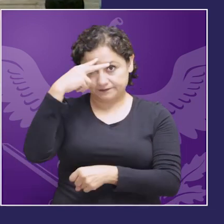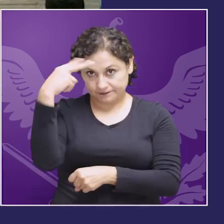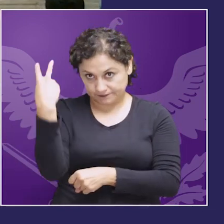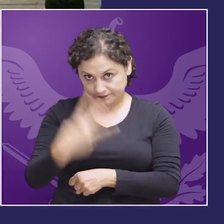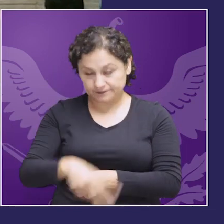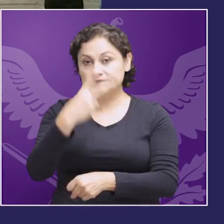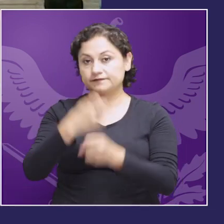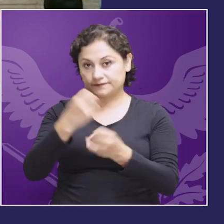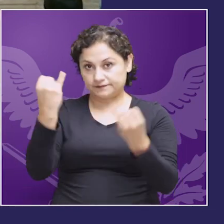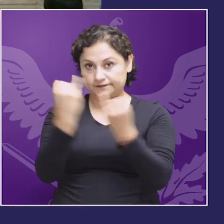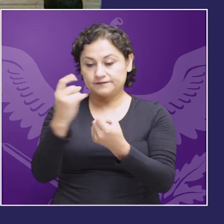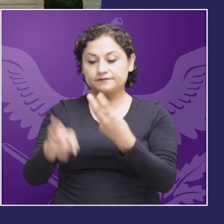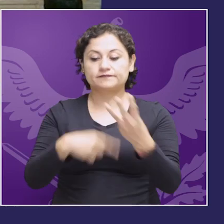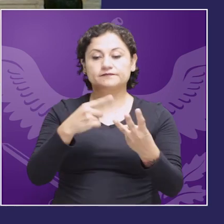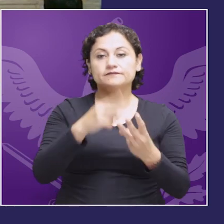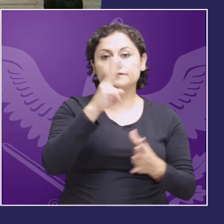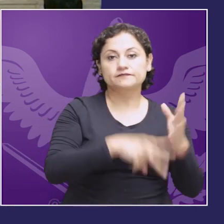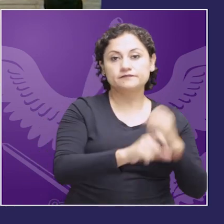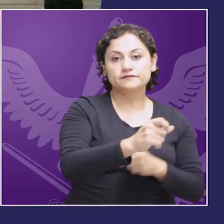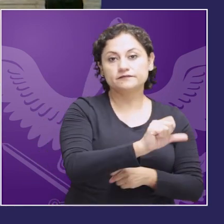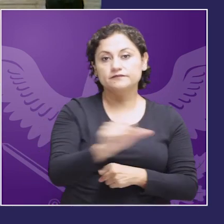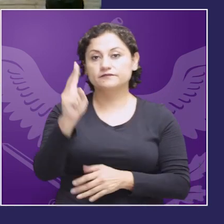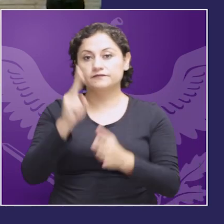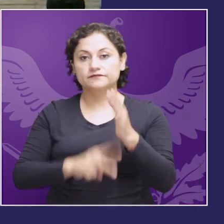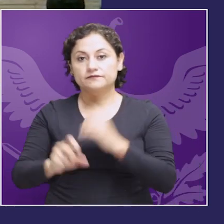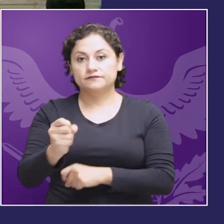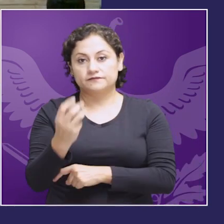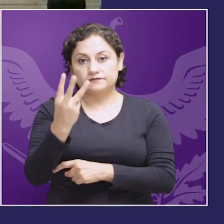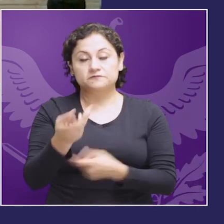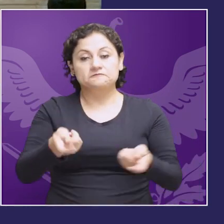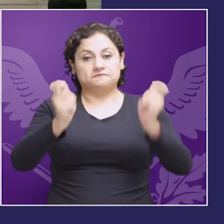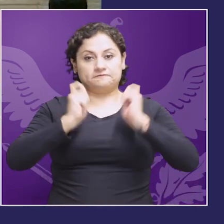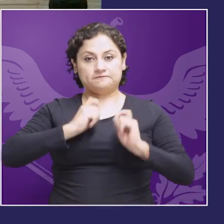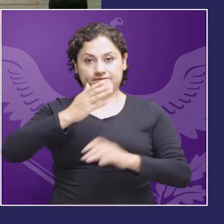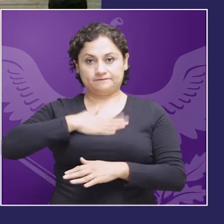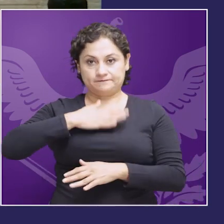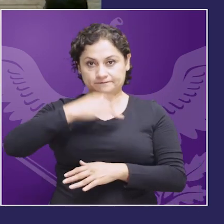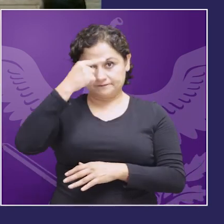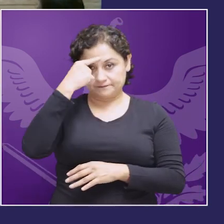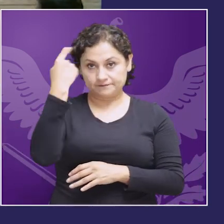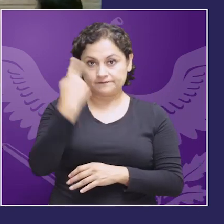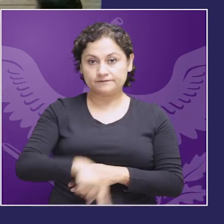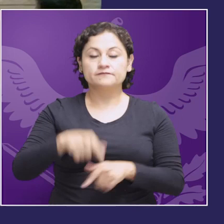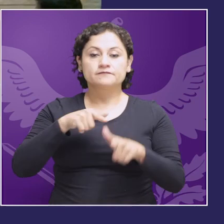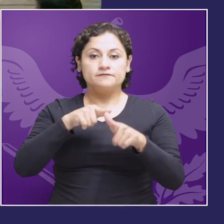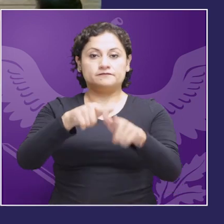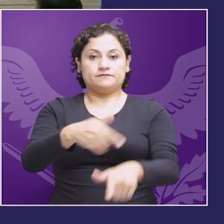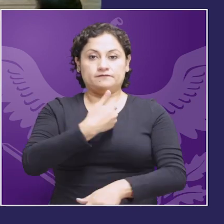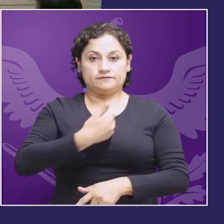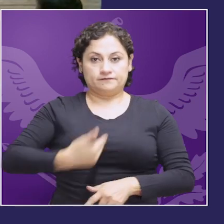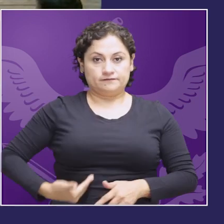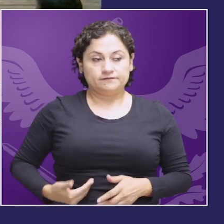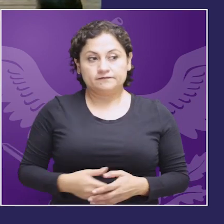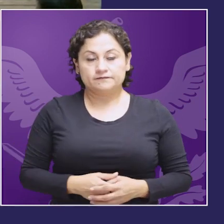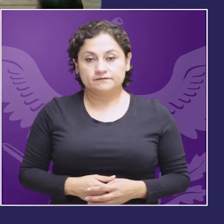la segunda y tercera por México, y en la 4ª integración, desde el año 2021 al 2023, le corresponde a Chile esta tarea